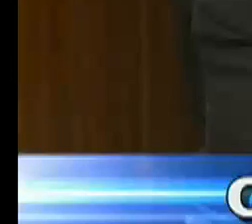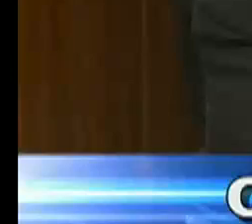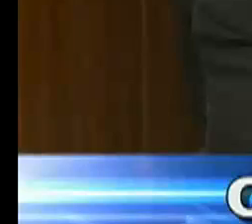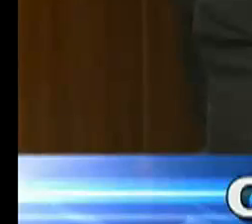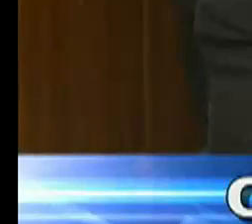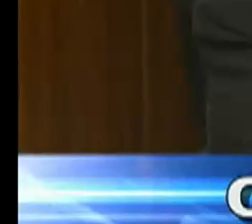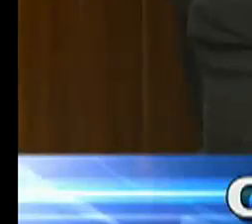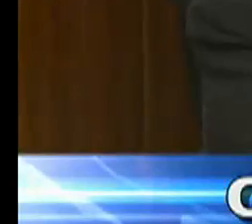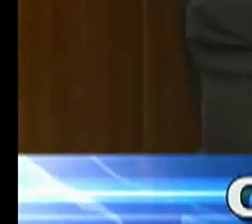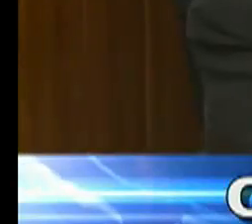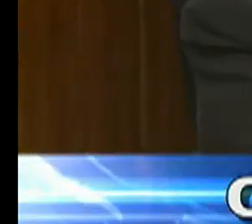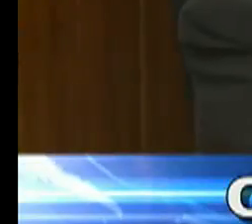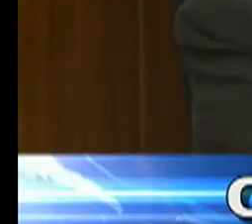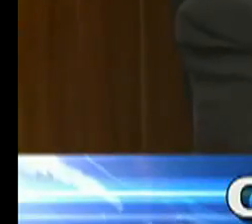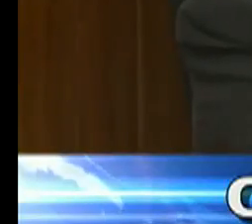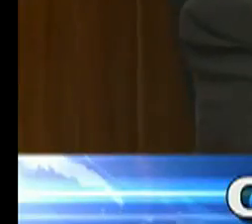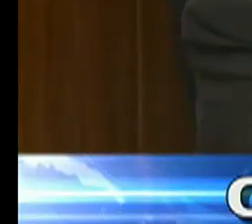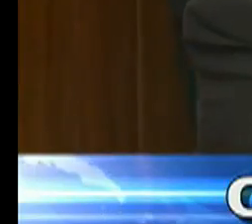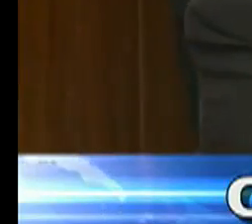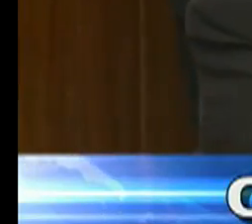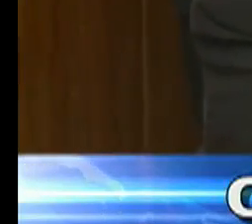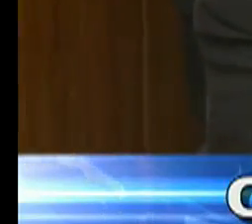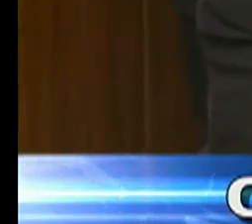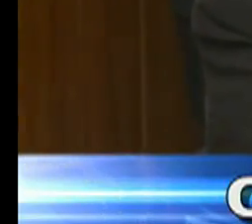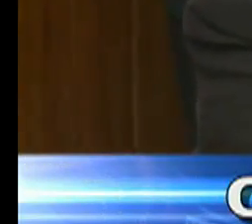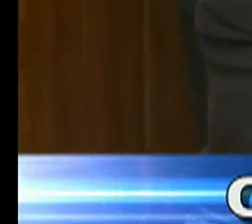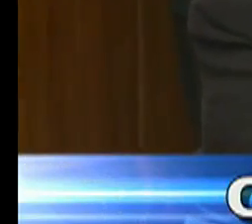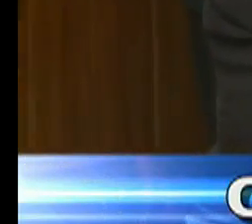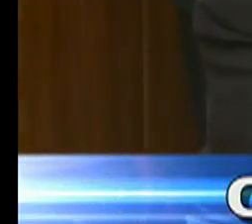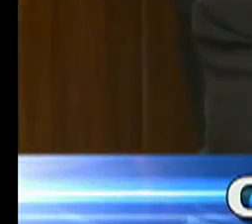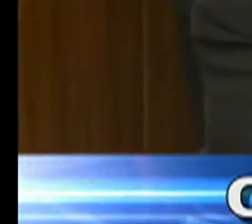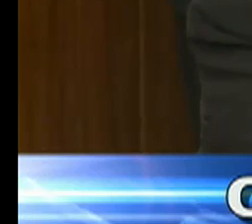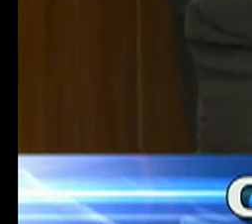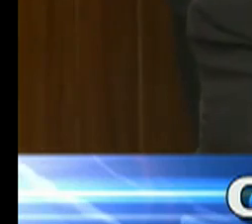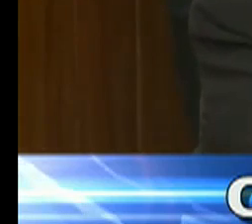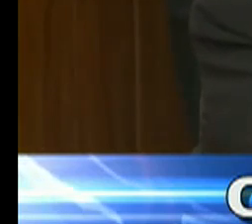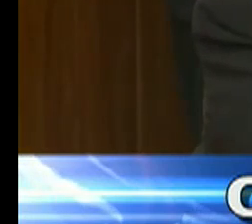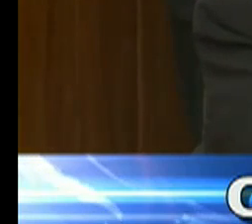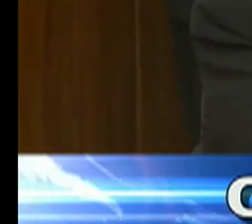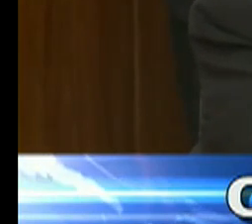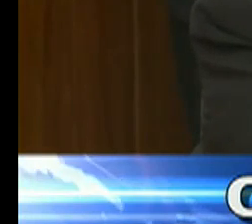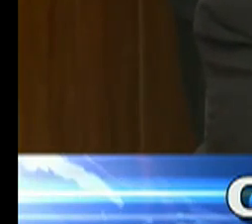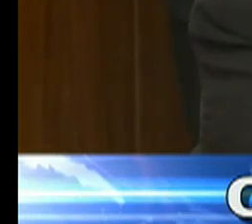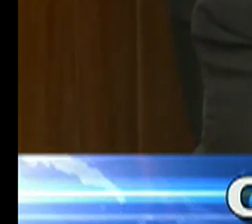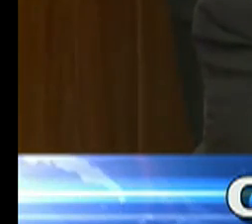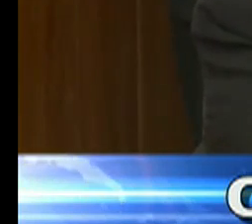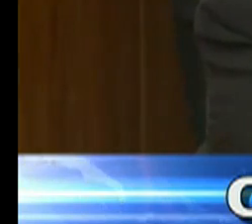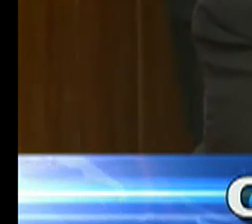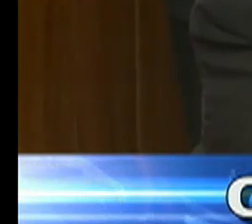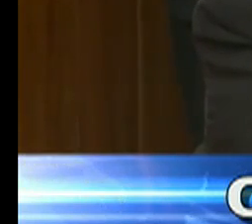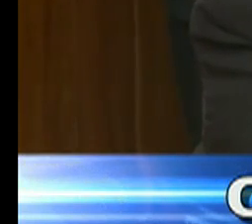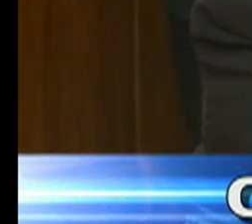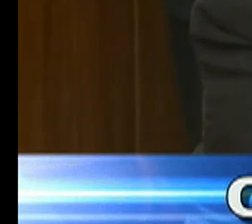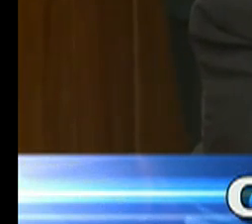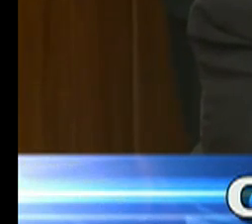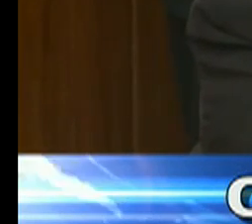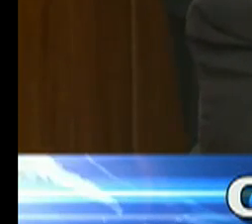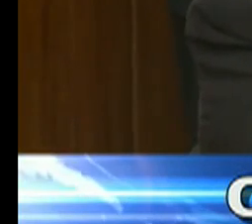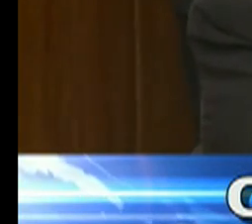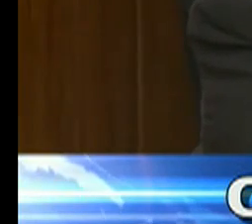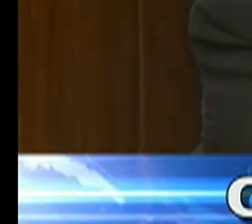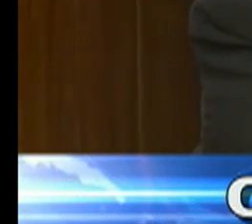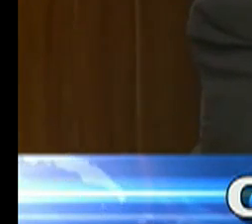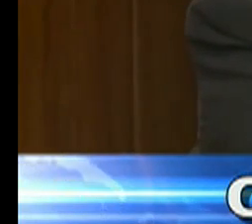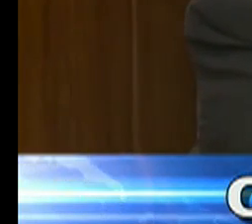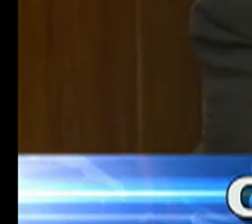Ex fiscal Galo Chiriboga compareció ante la Comisión de Fiscalización de la